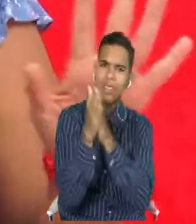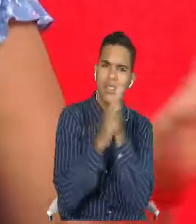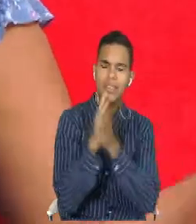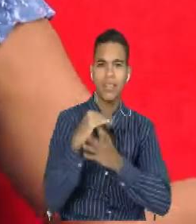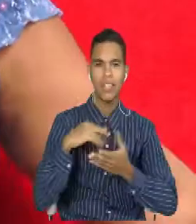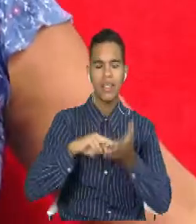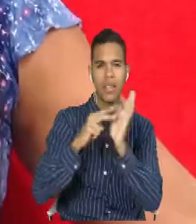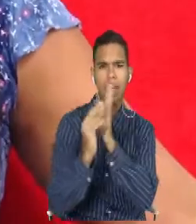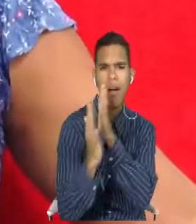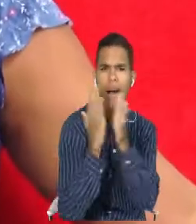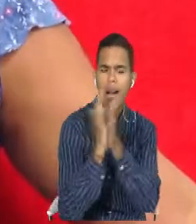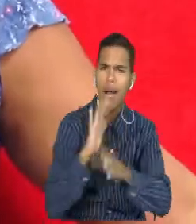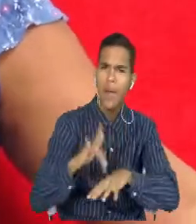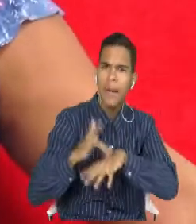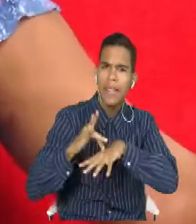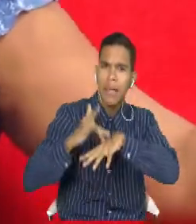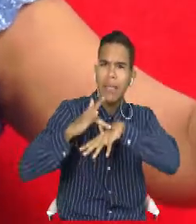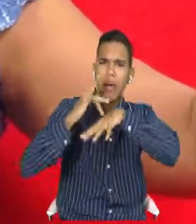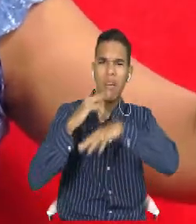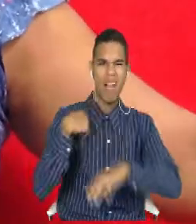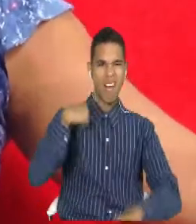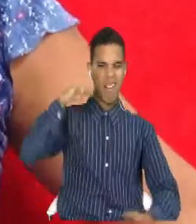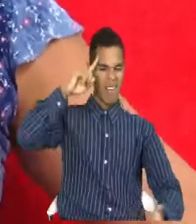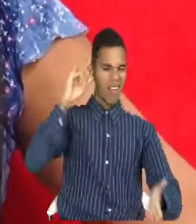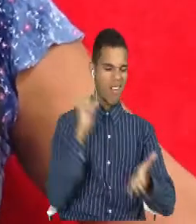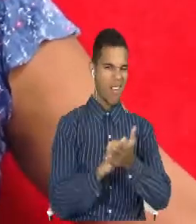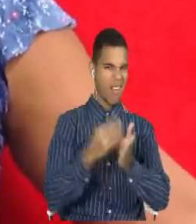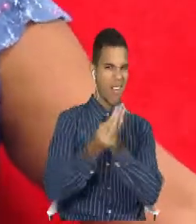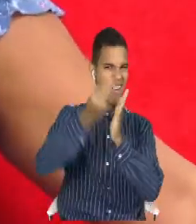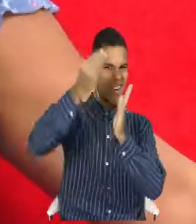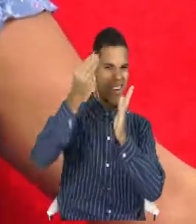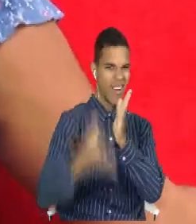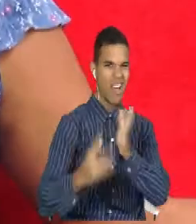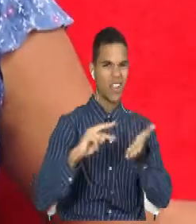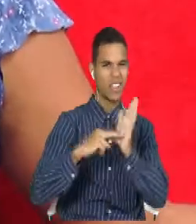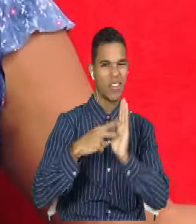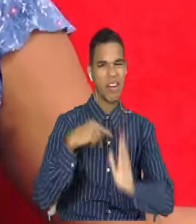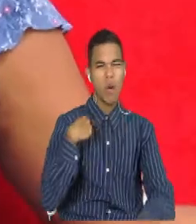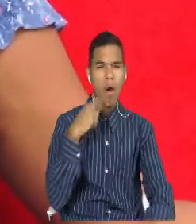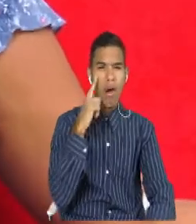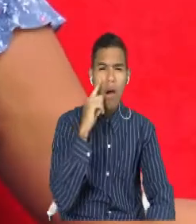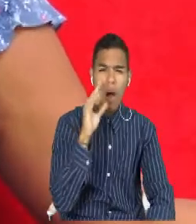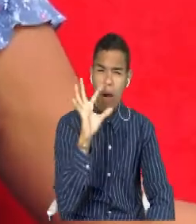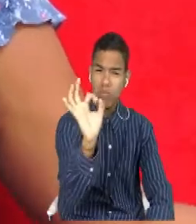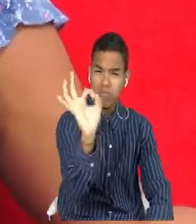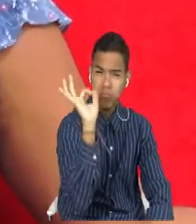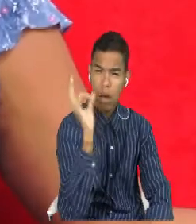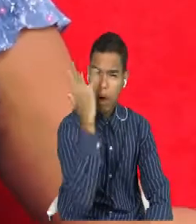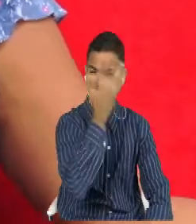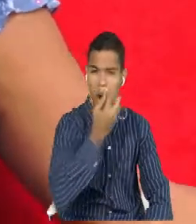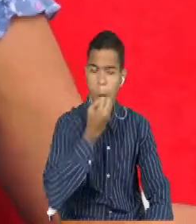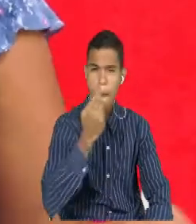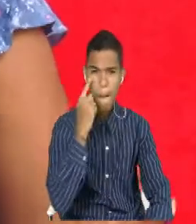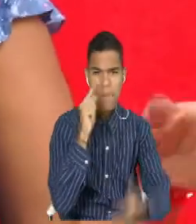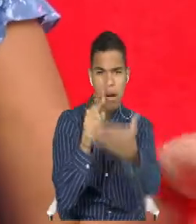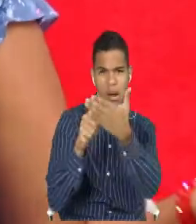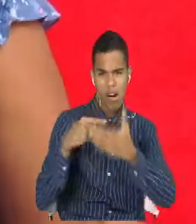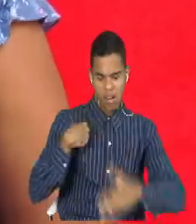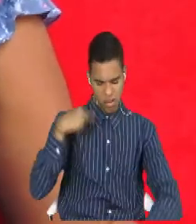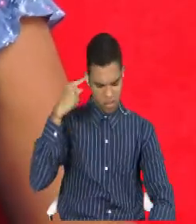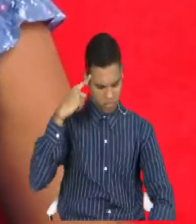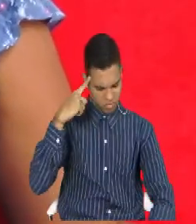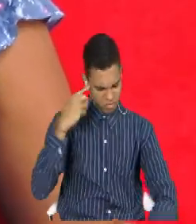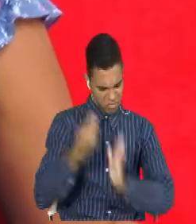casa deben de estar, no, pero así de caro debe ser, porque ese es el pensamiento cuando sale algo bonito, algo novedoso, pues que